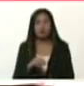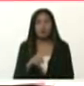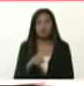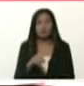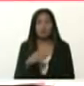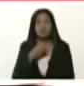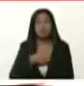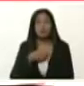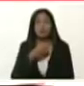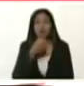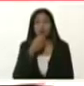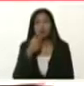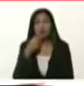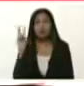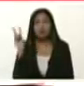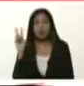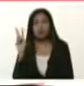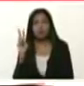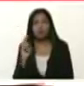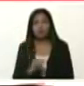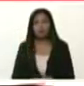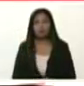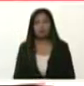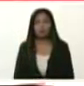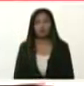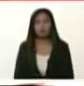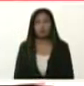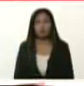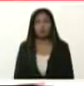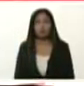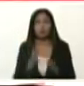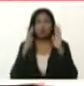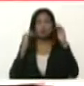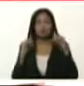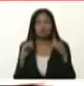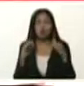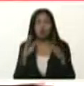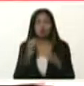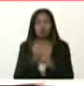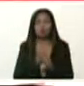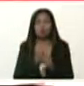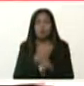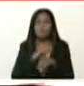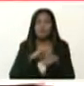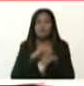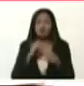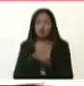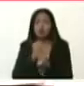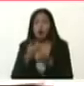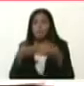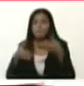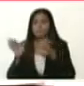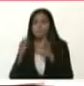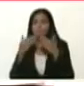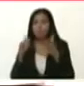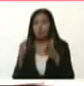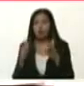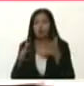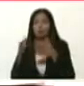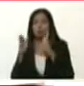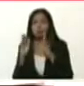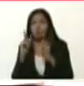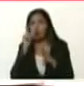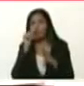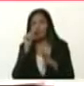de Bacheo, atención, Misión Venezuela Bella, atención, Ministro de Obras Públicas, atención, Ministro de Energía, compañero